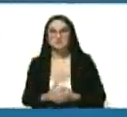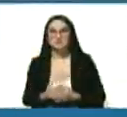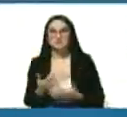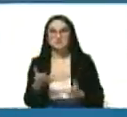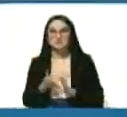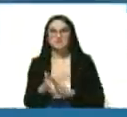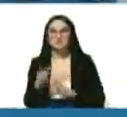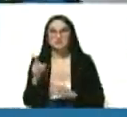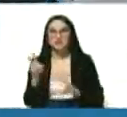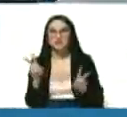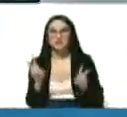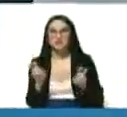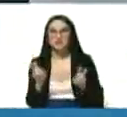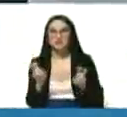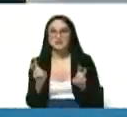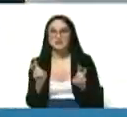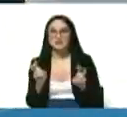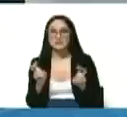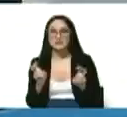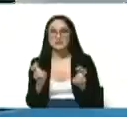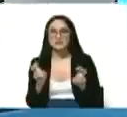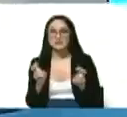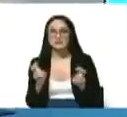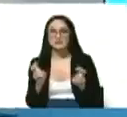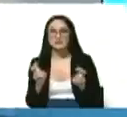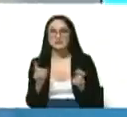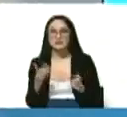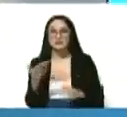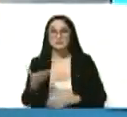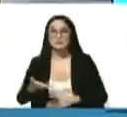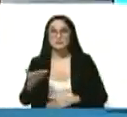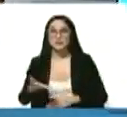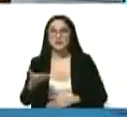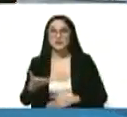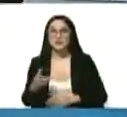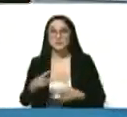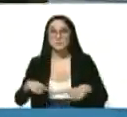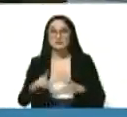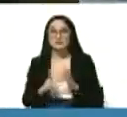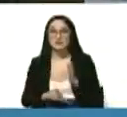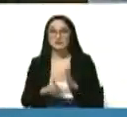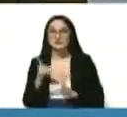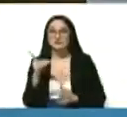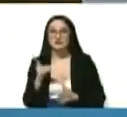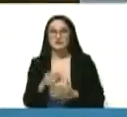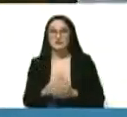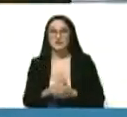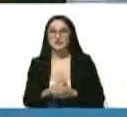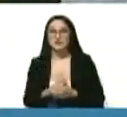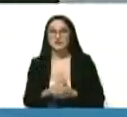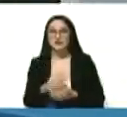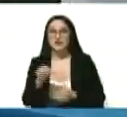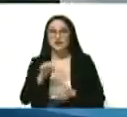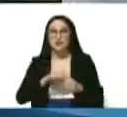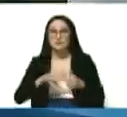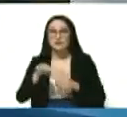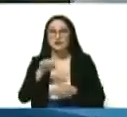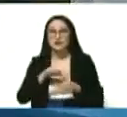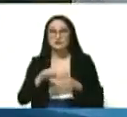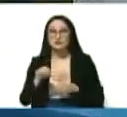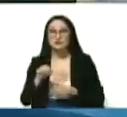relación a lo que ha sido este importante espacio de desarrollo a través de la cooperación